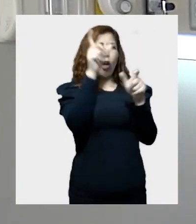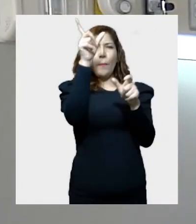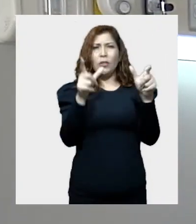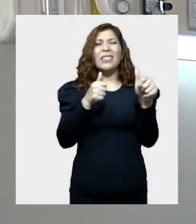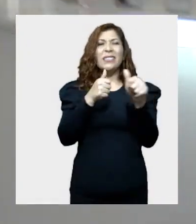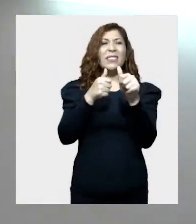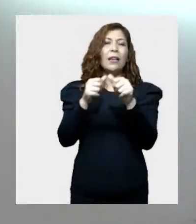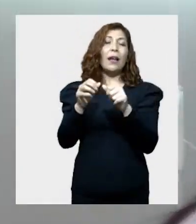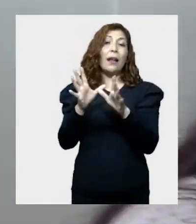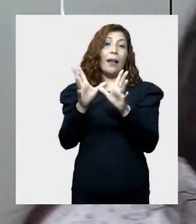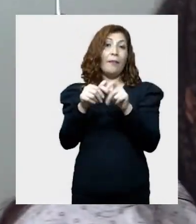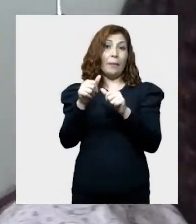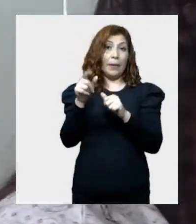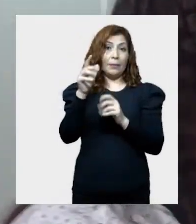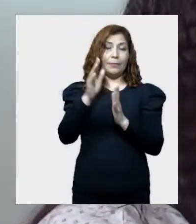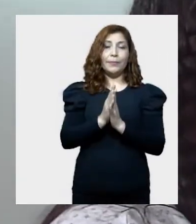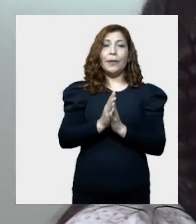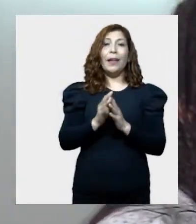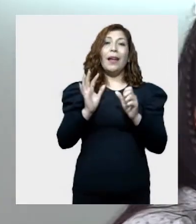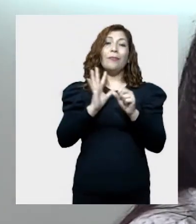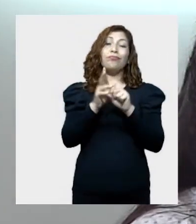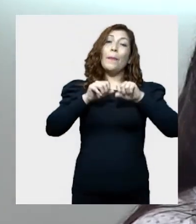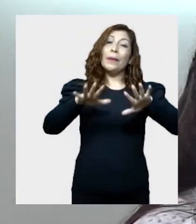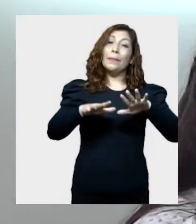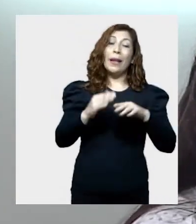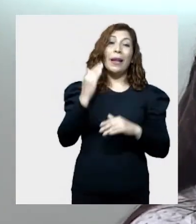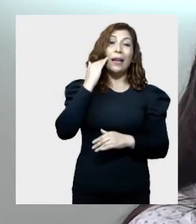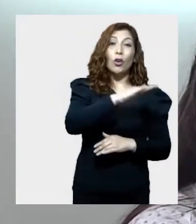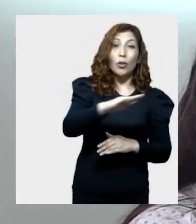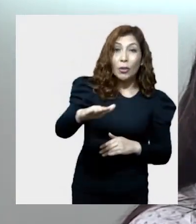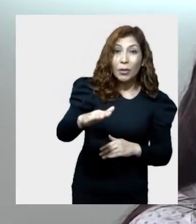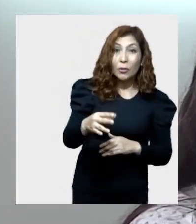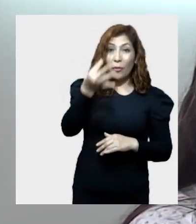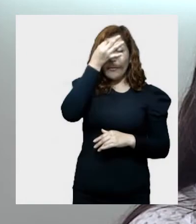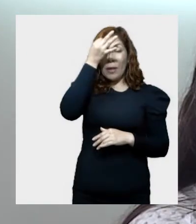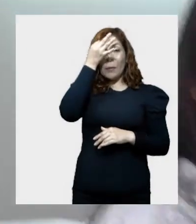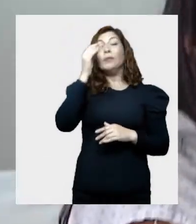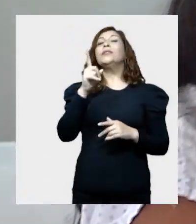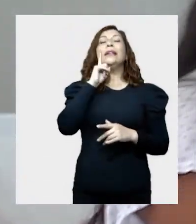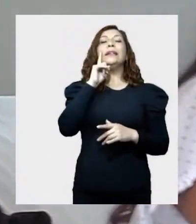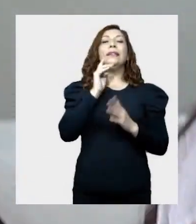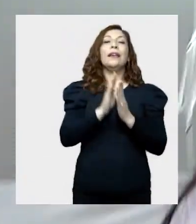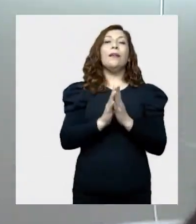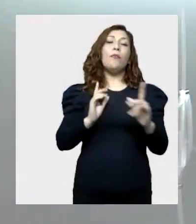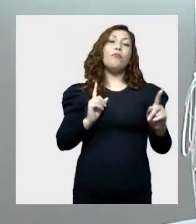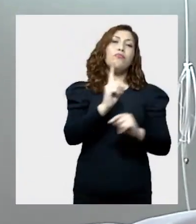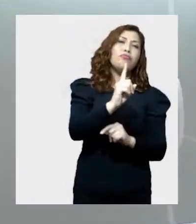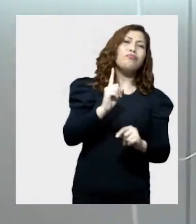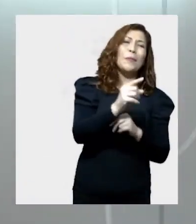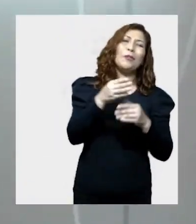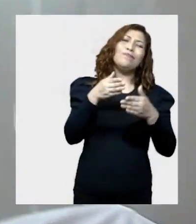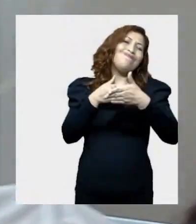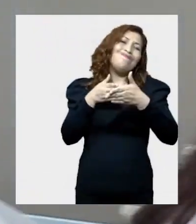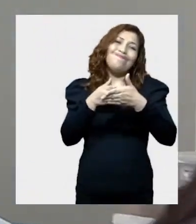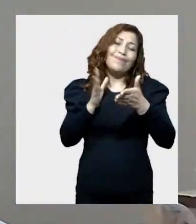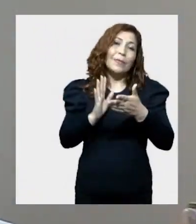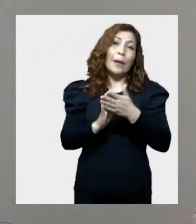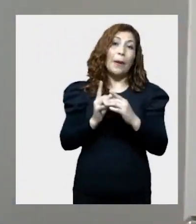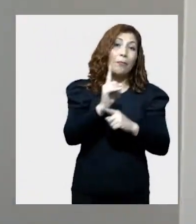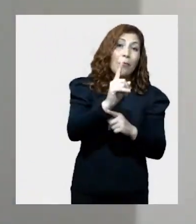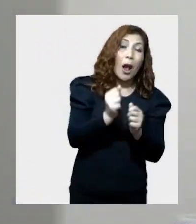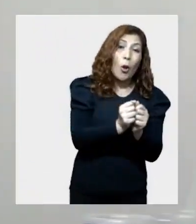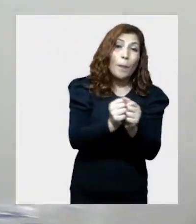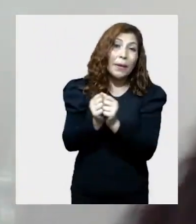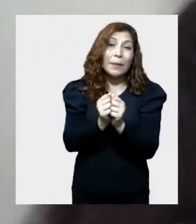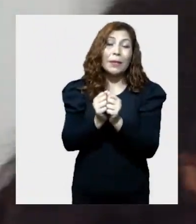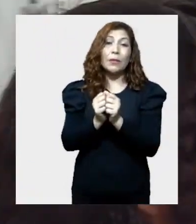cercanas. Producto de la pandemia, los pacientes pediátricos contaron con un sistema de visitas más restringido y el acompañamiento